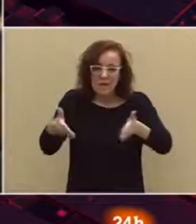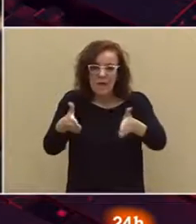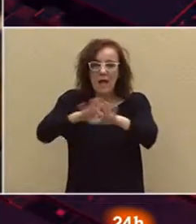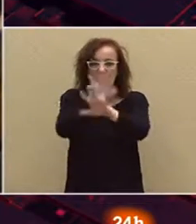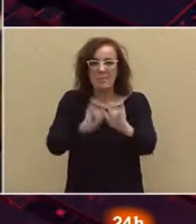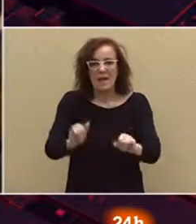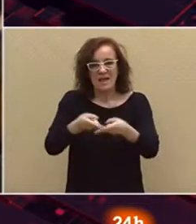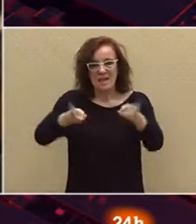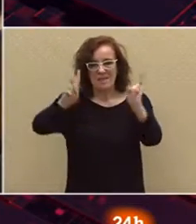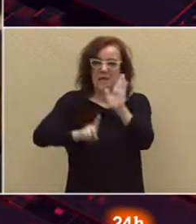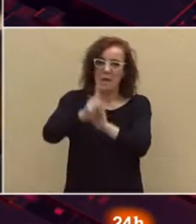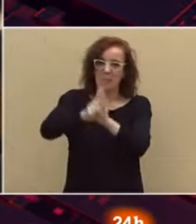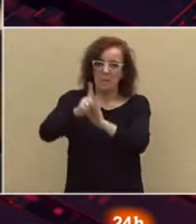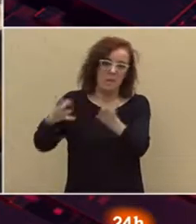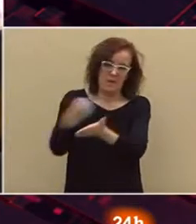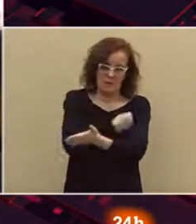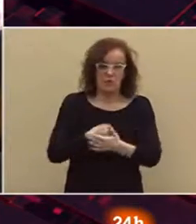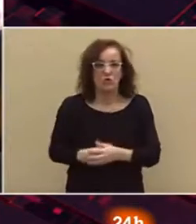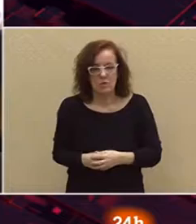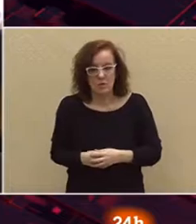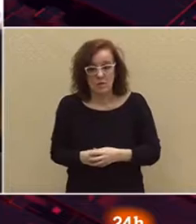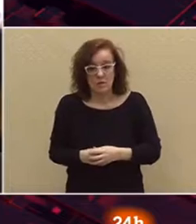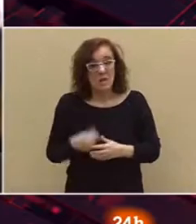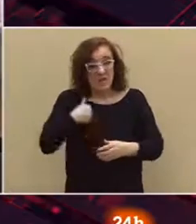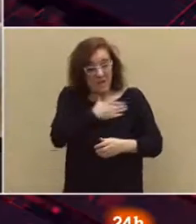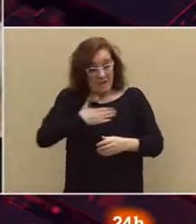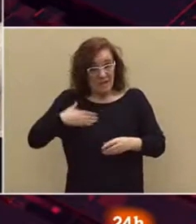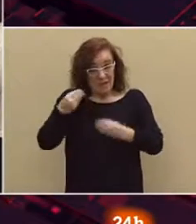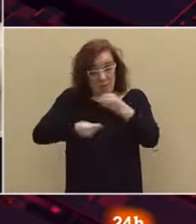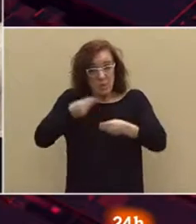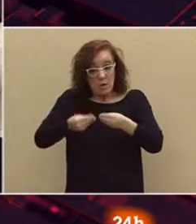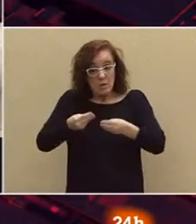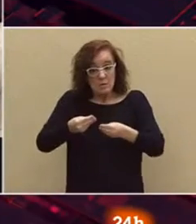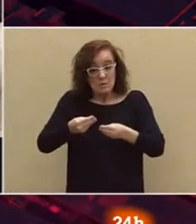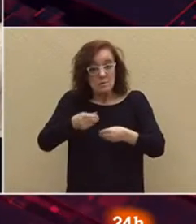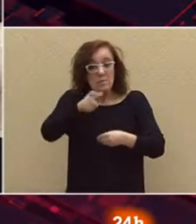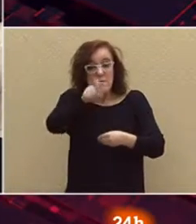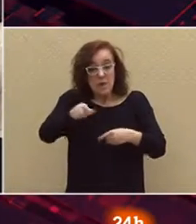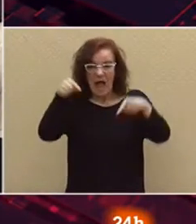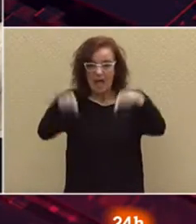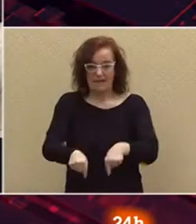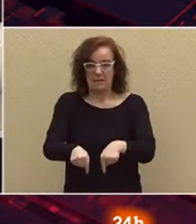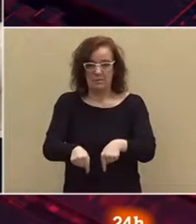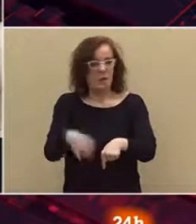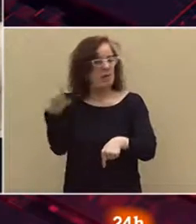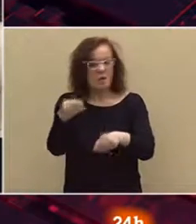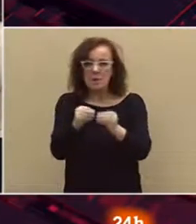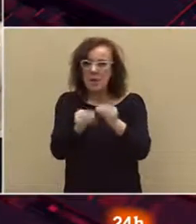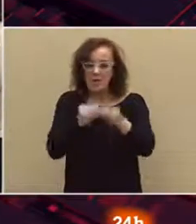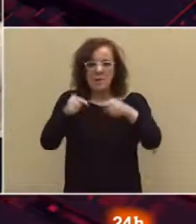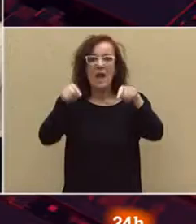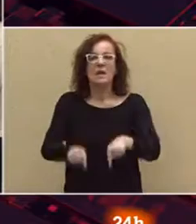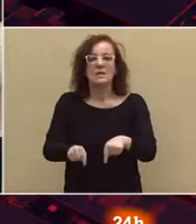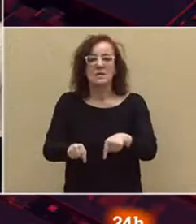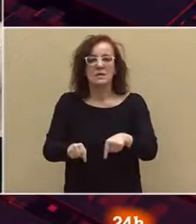progreso para todos. Y si queremos hacerlo, señorías, es aquí, debe ser aquí, en la sede de la